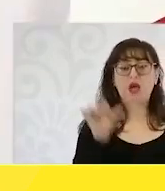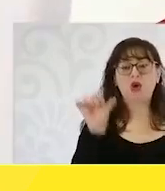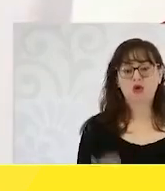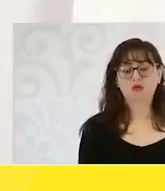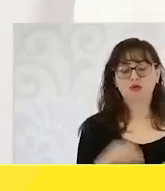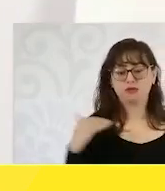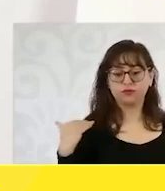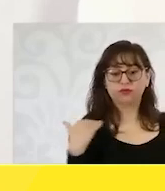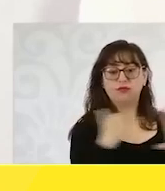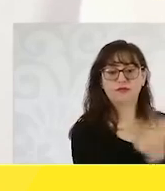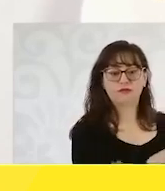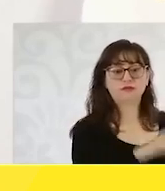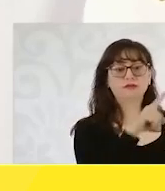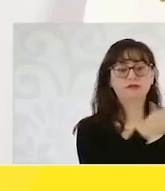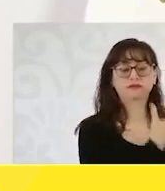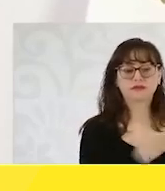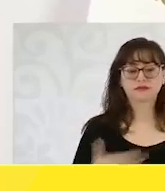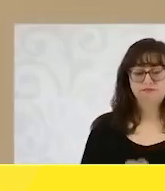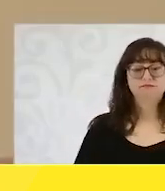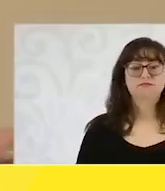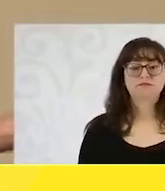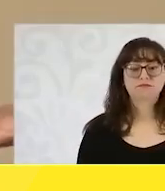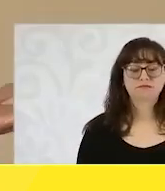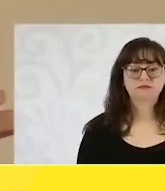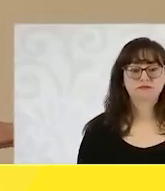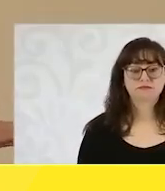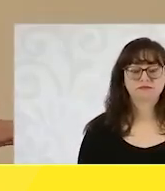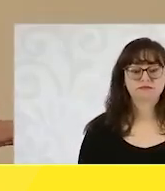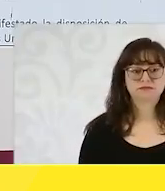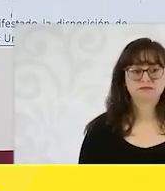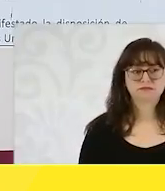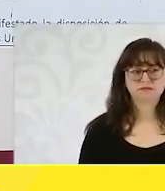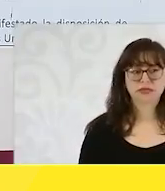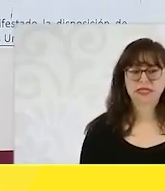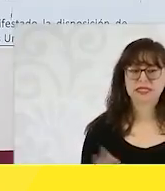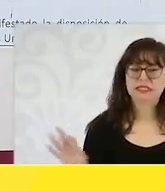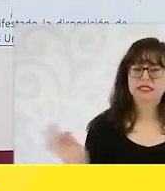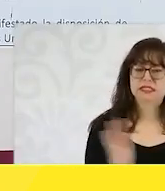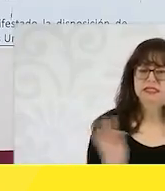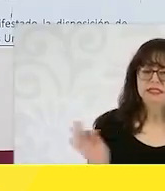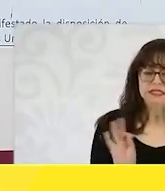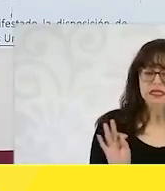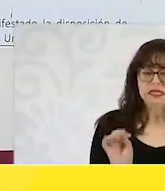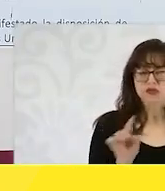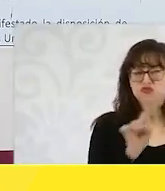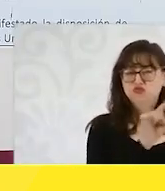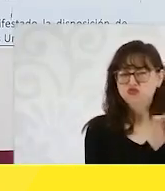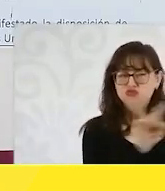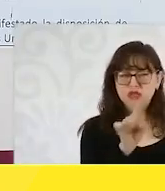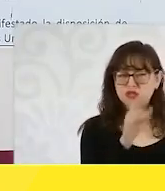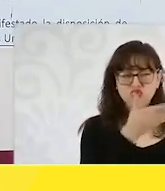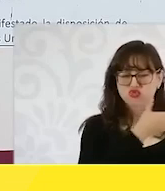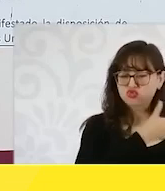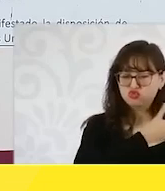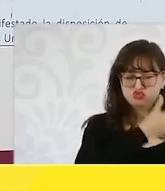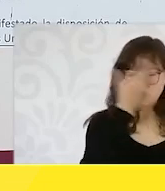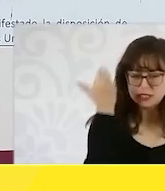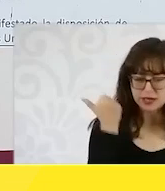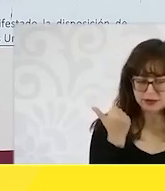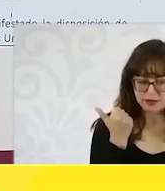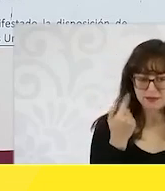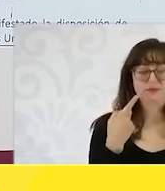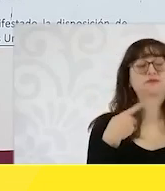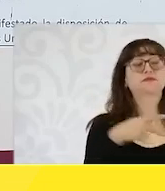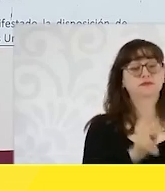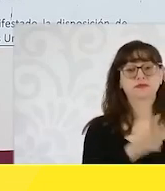el día de ayer hizo pública una carta que ya el día de hoy tiene en sus manos el presidente electo de los Estados Unidos, Donald Trump, en la que